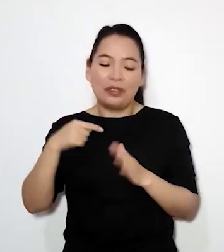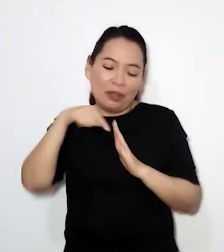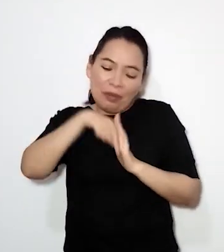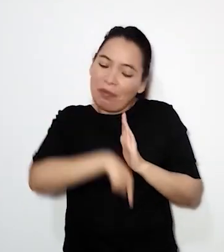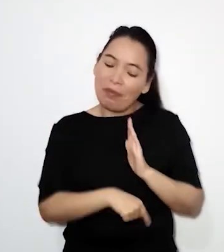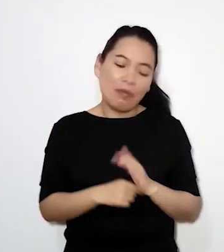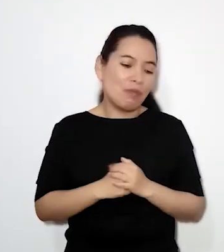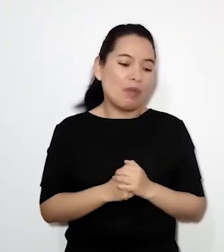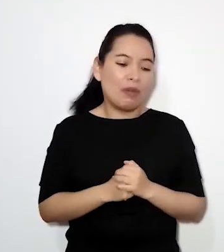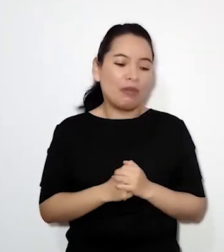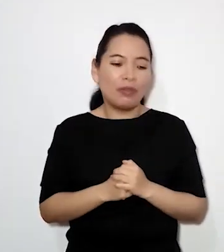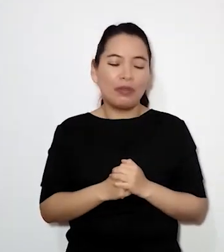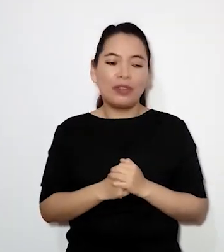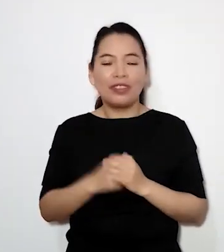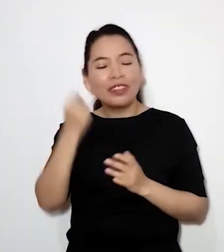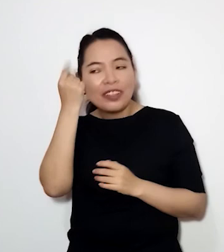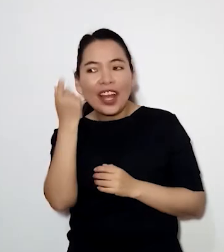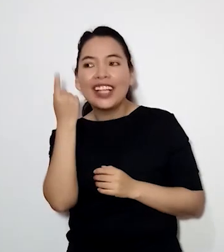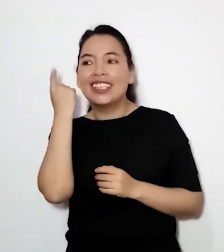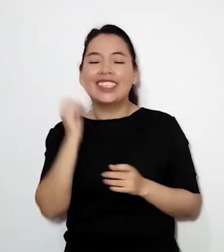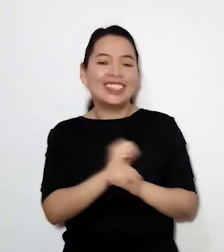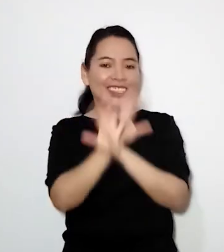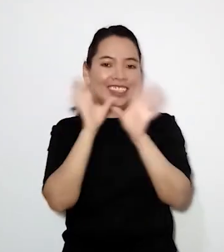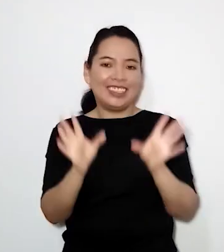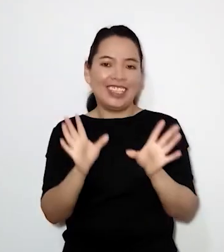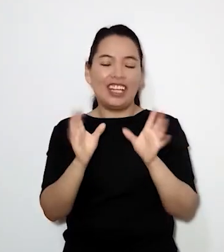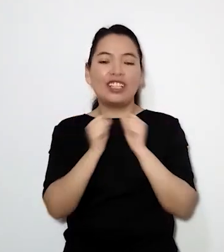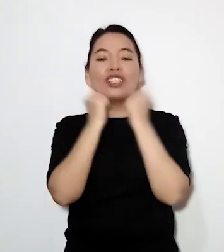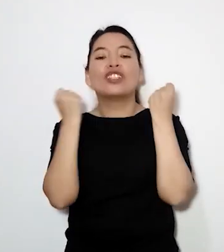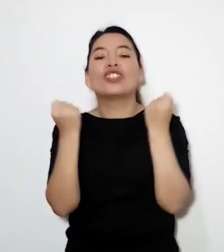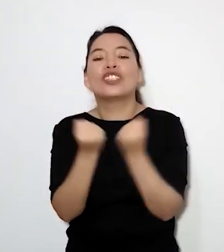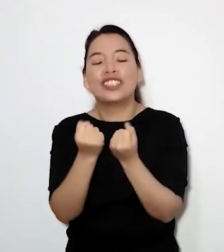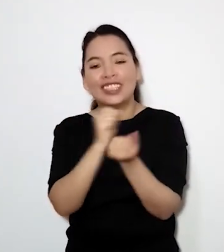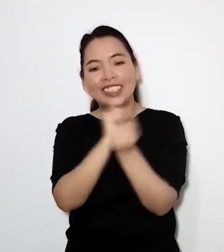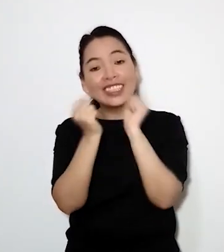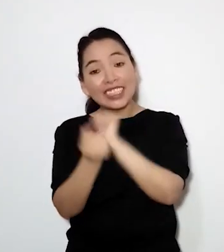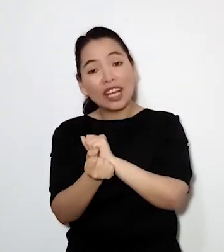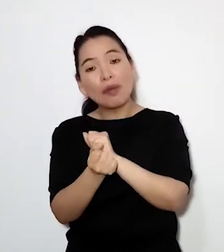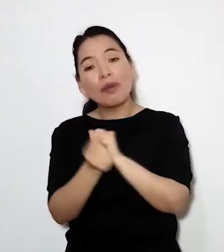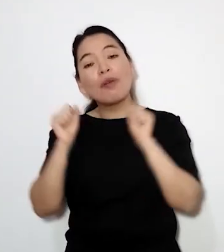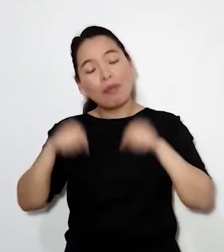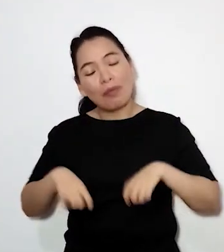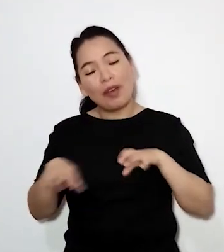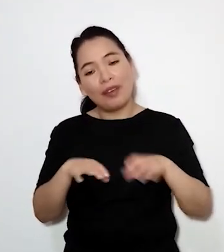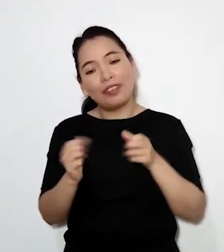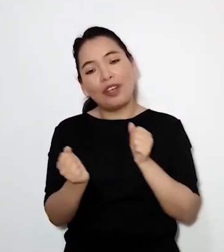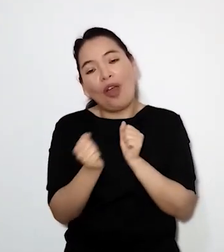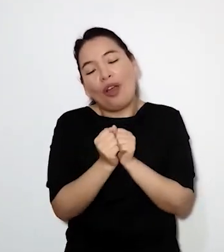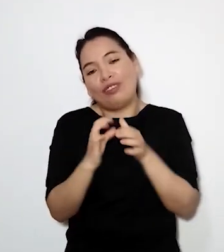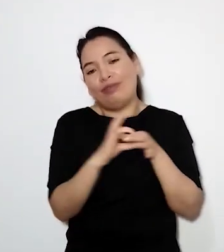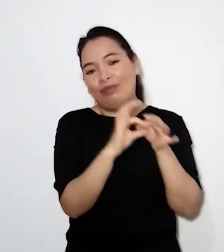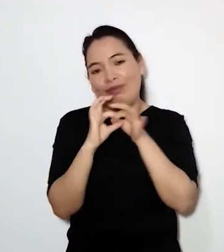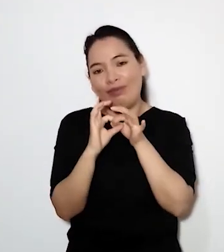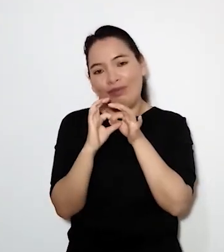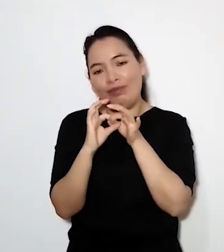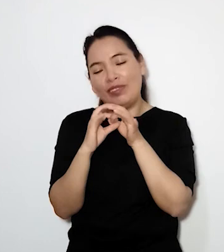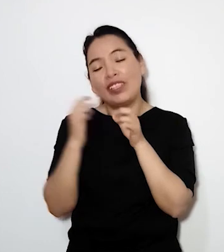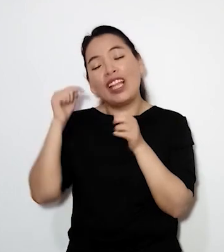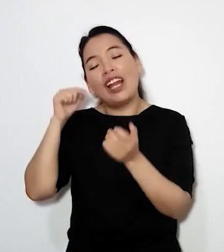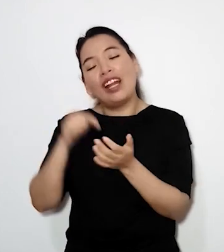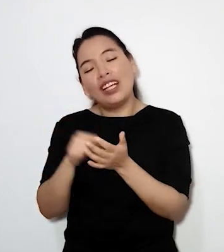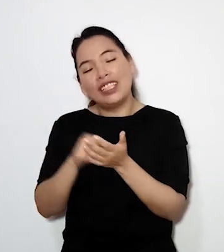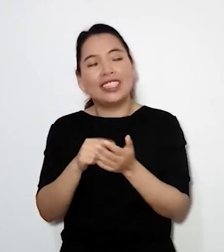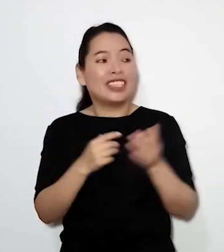entendimiento de que los cambios sociales se logran a partir de alianzas. Y en este panel aquí tenemos la presencia